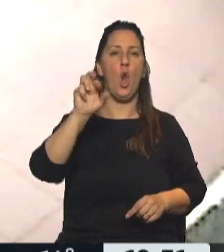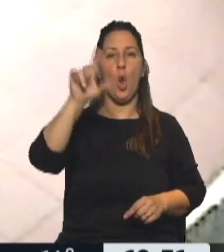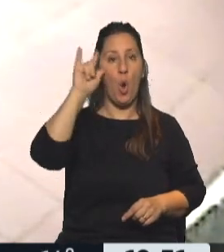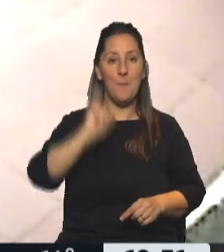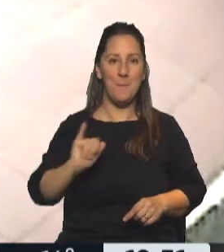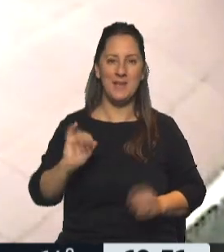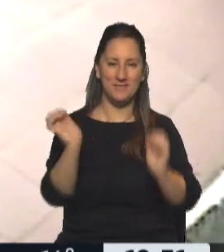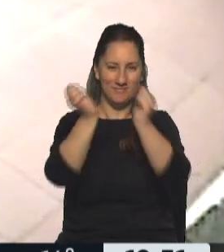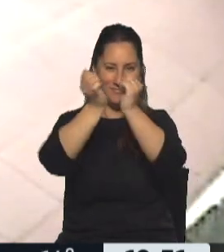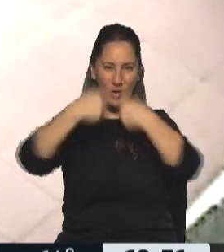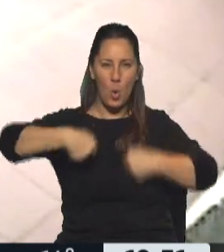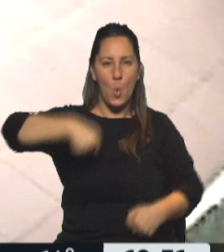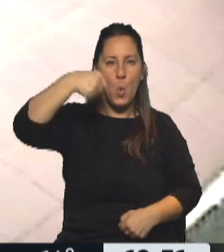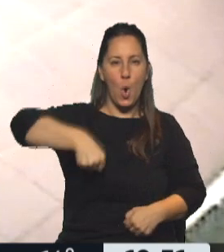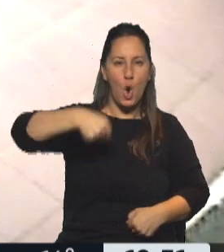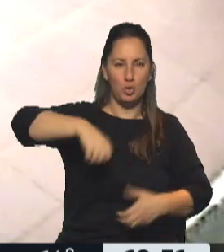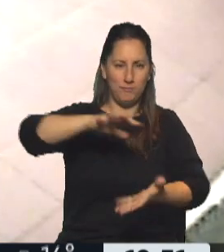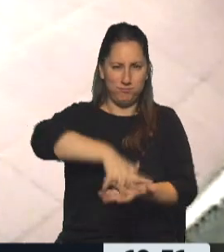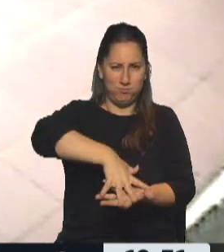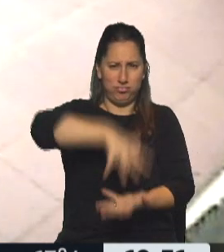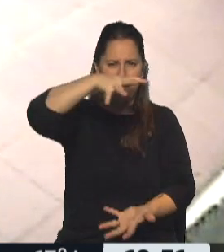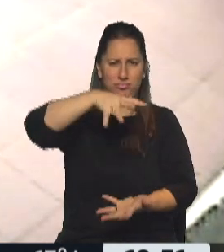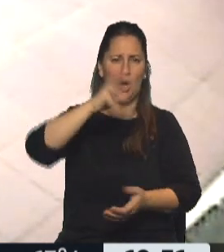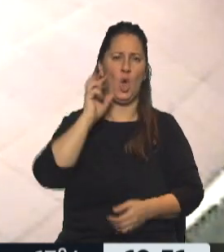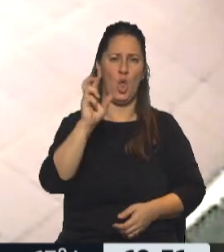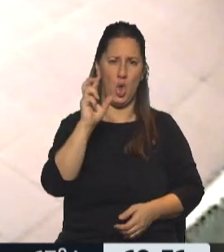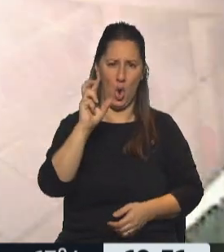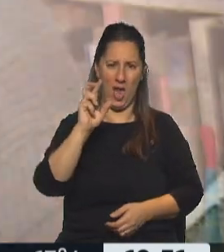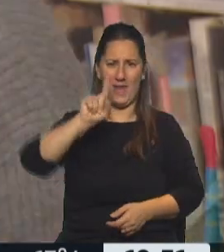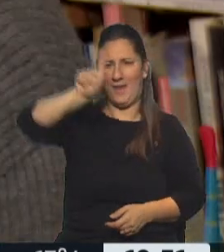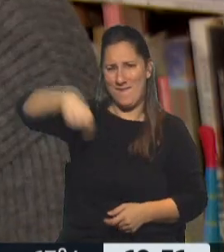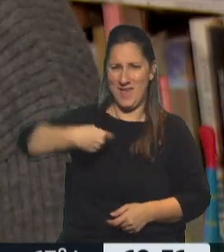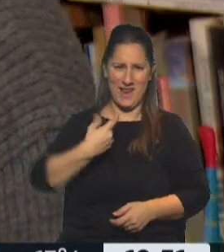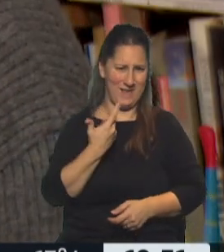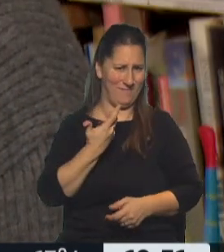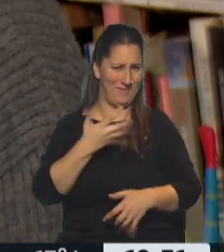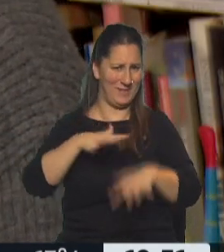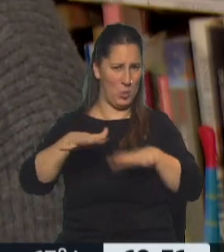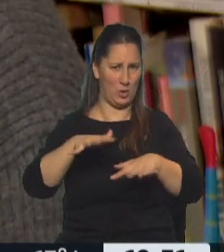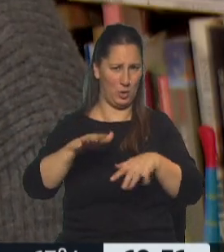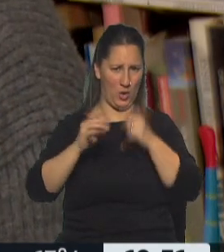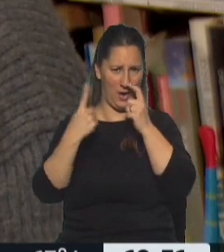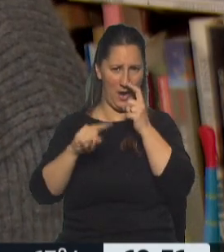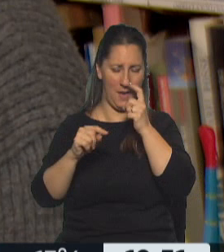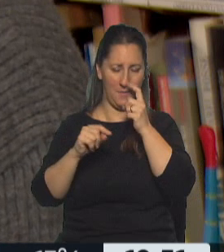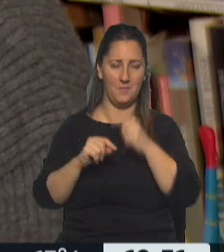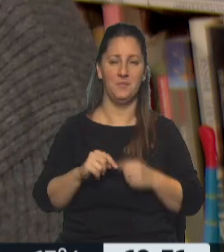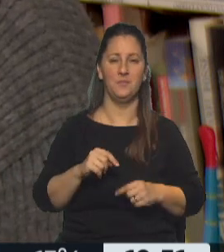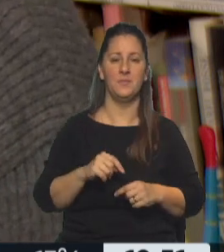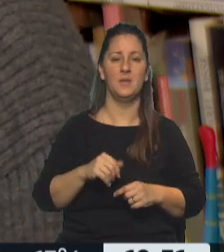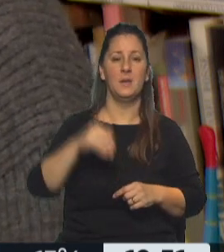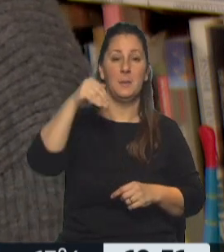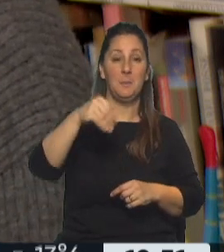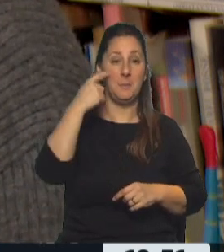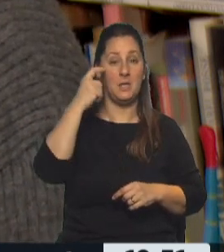trató de esconder sus famosos bolsos repletos de dólares mal habidos no este amigo ya